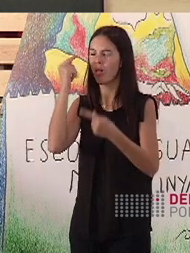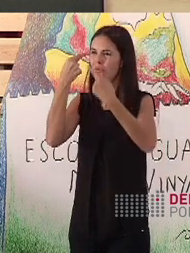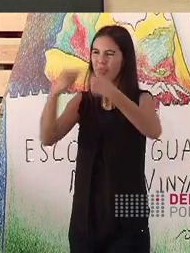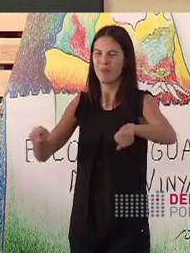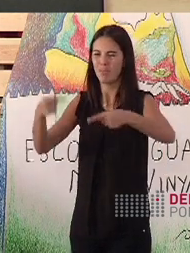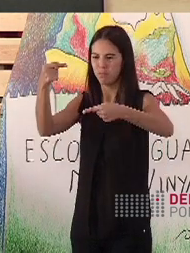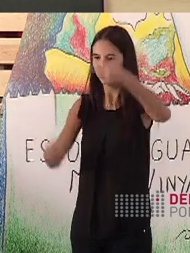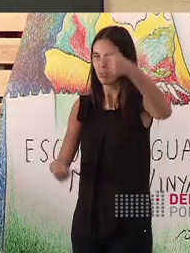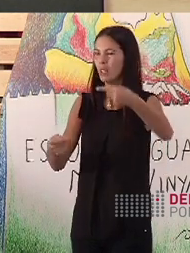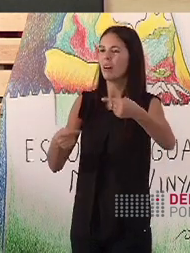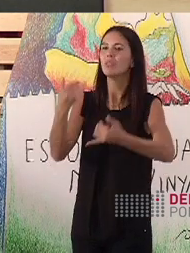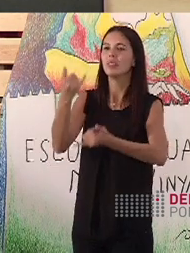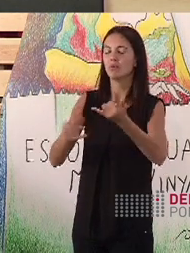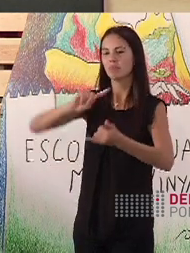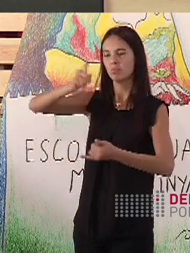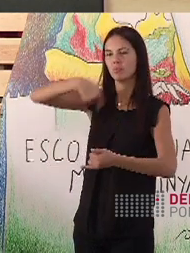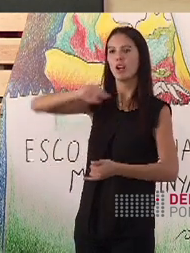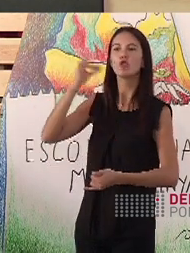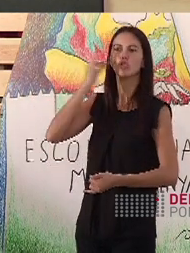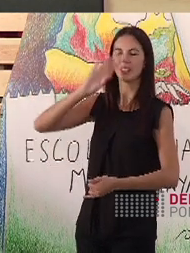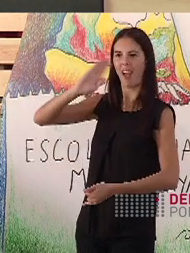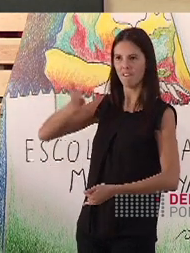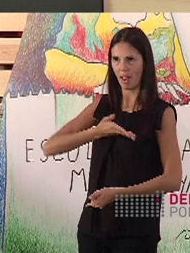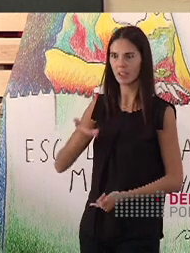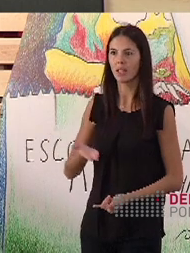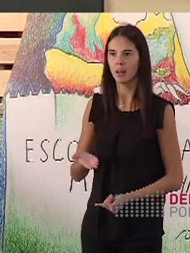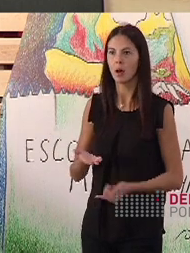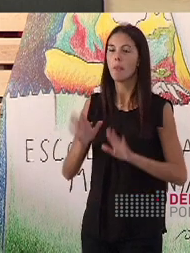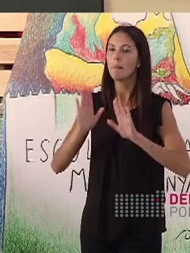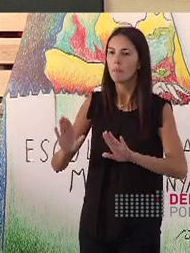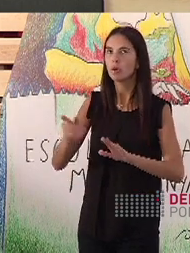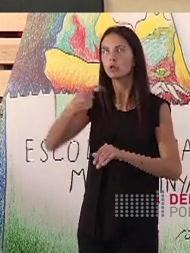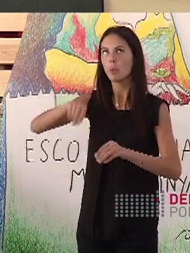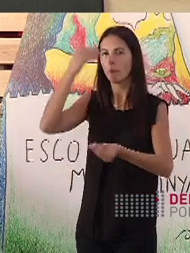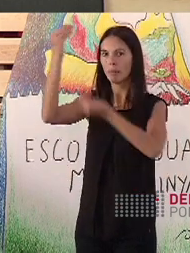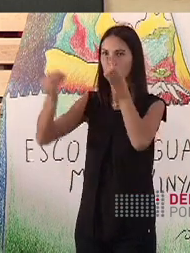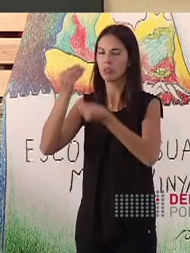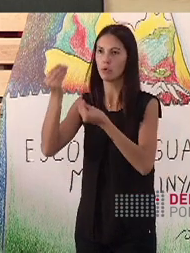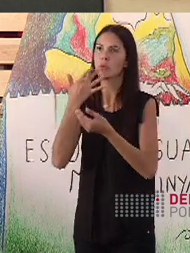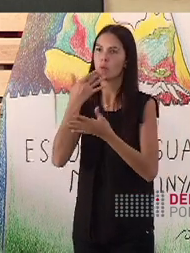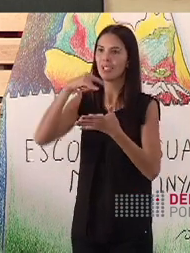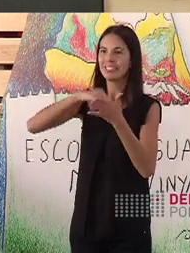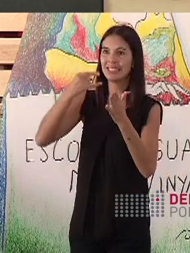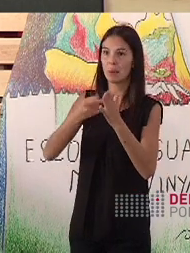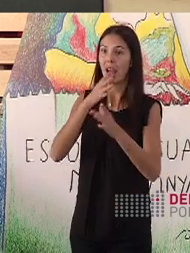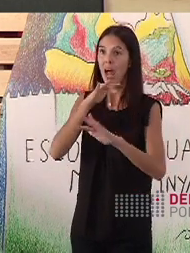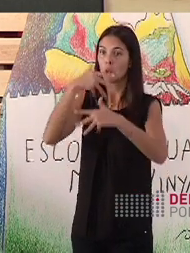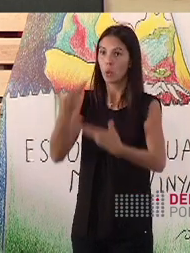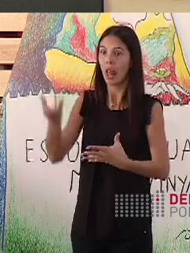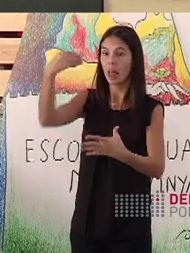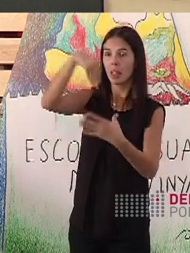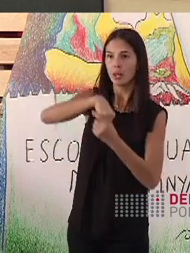daño en nuestra vida, nos ha condicionado. Sin embargo, creemos que pueden existir dentro de este sistema industrias que